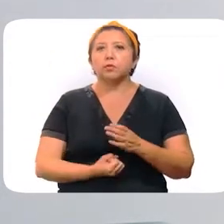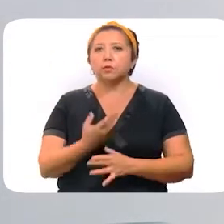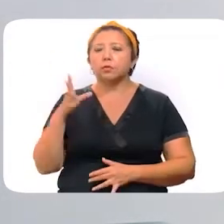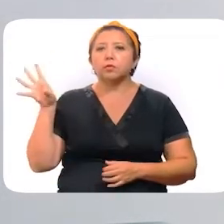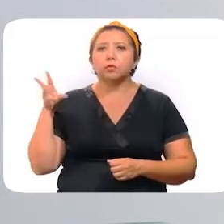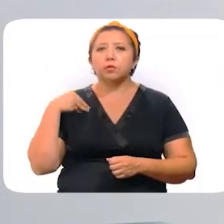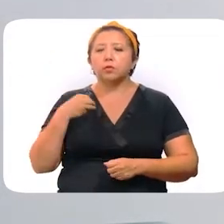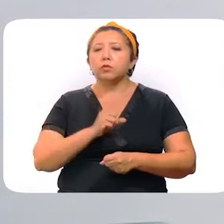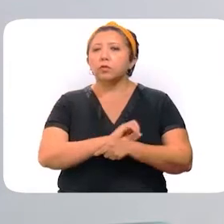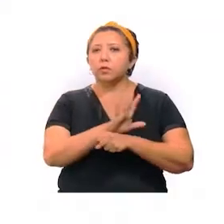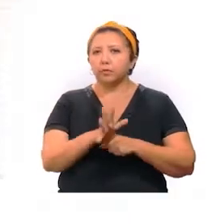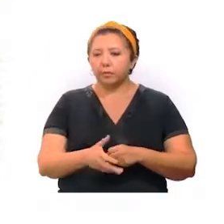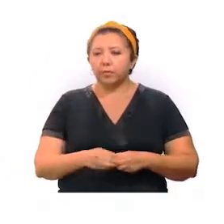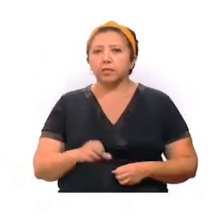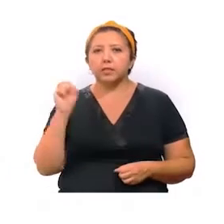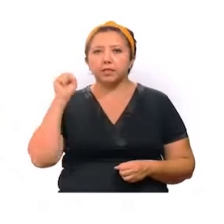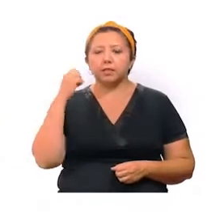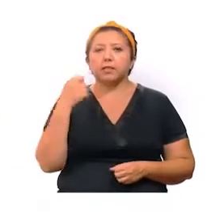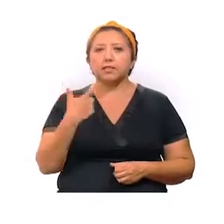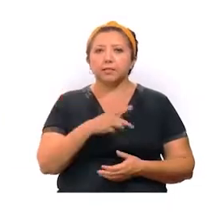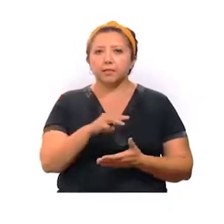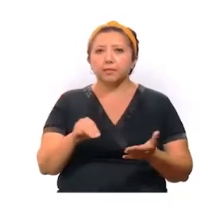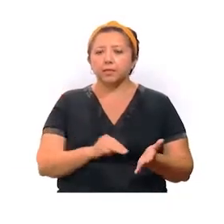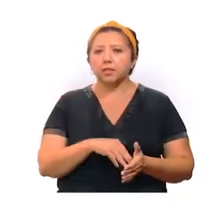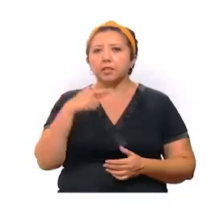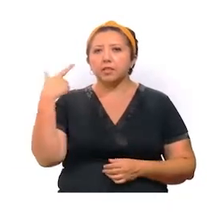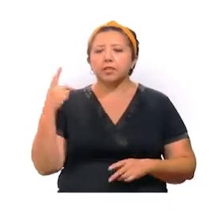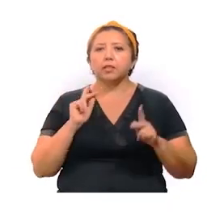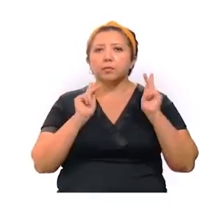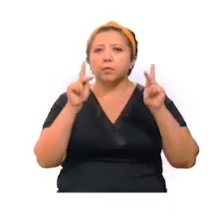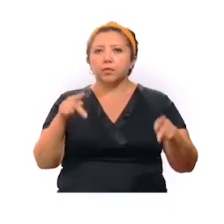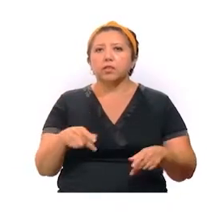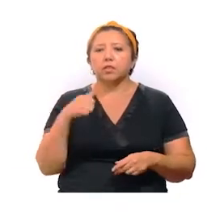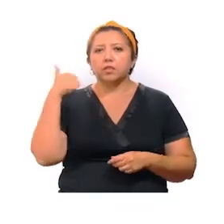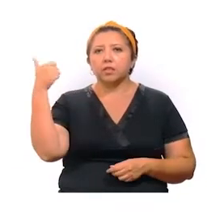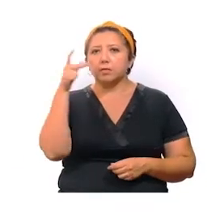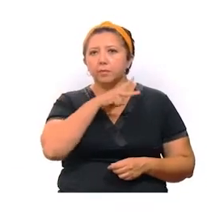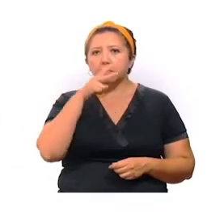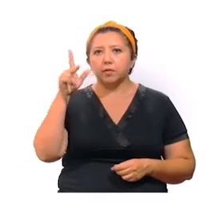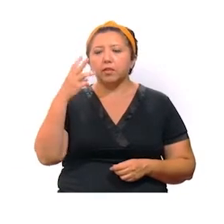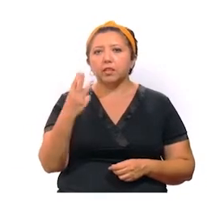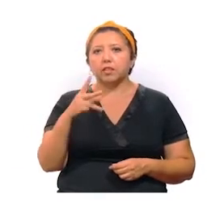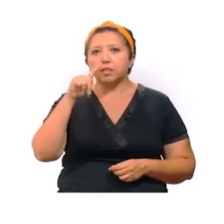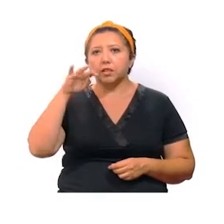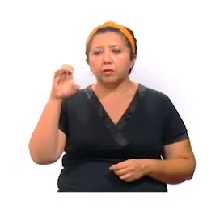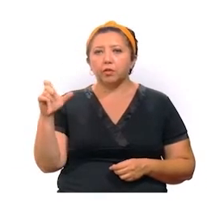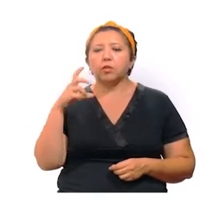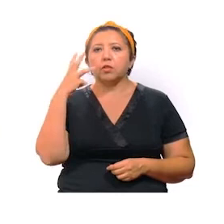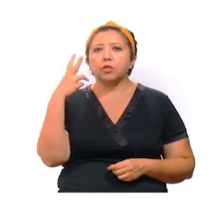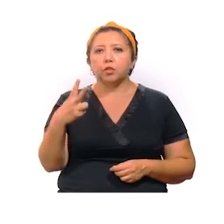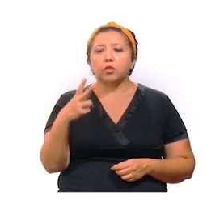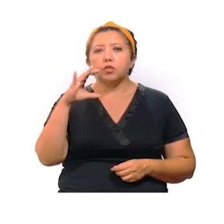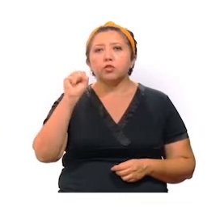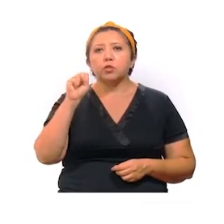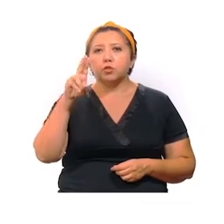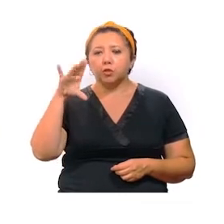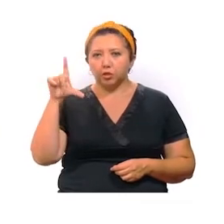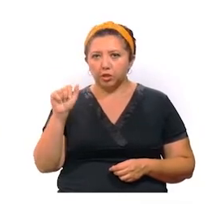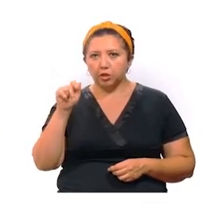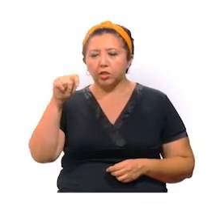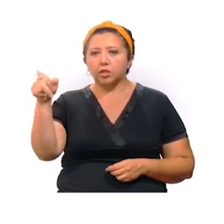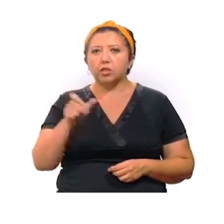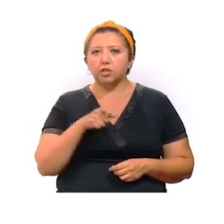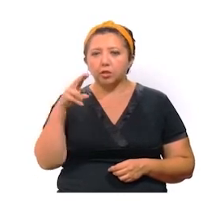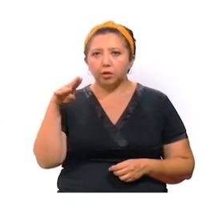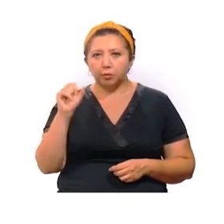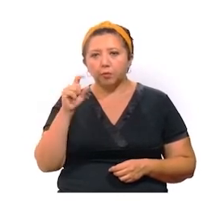nuevos contagios de coronavirus, 67 en Mérida, 7 en Progreso, 6 en Valladolid, 3 en Ticul, 2 en Suquilá, en Tecash y en